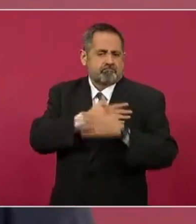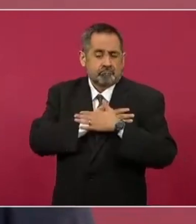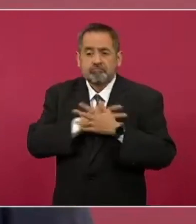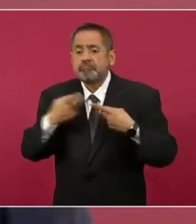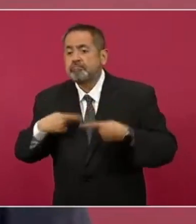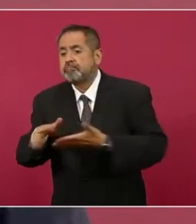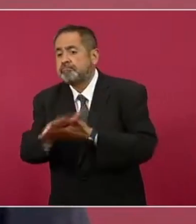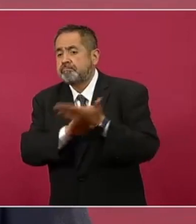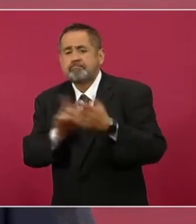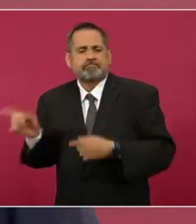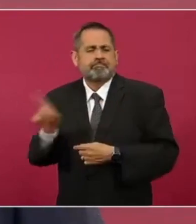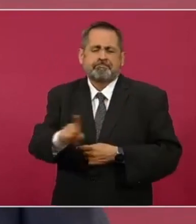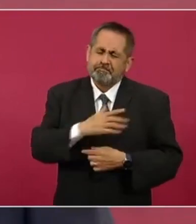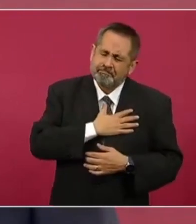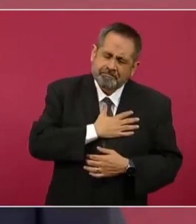humildes.